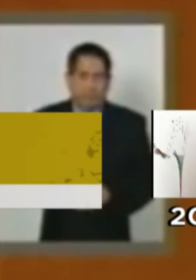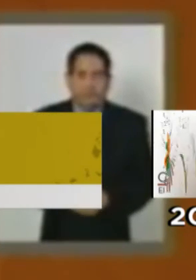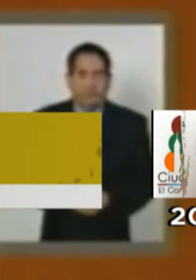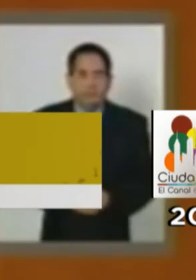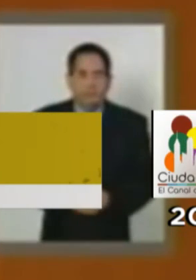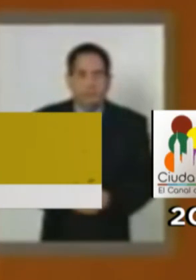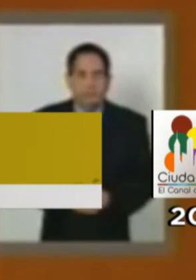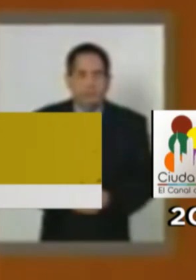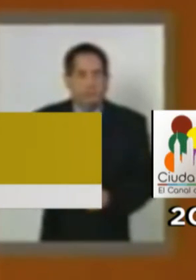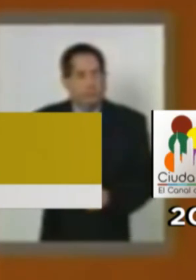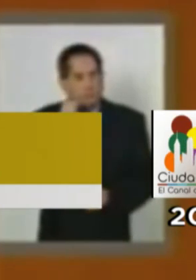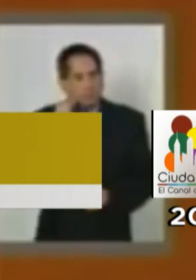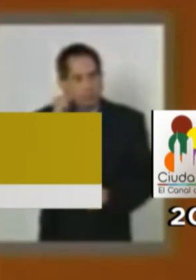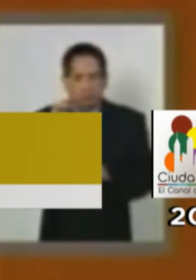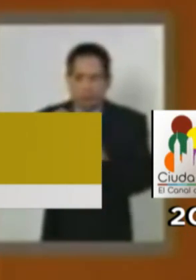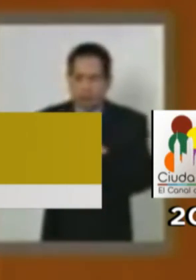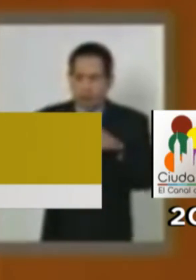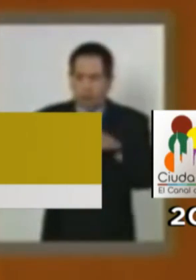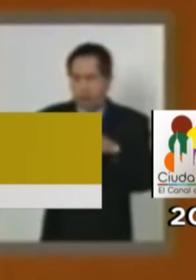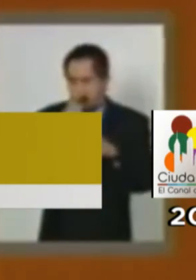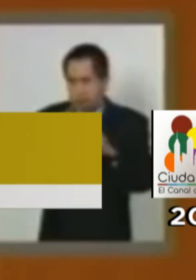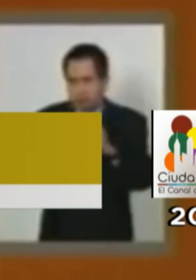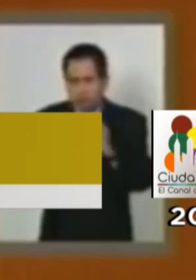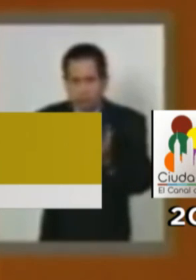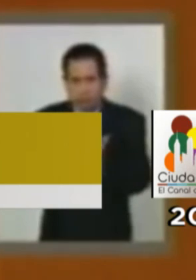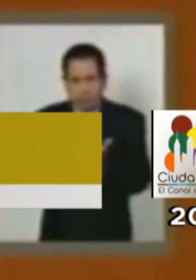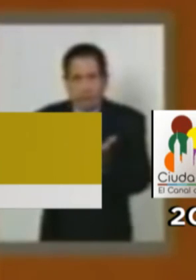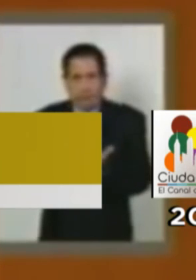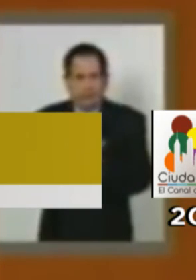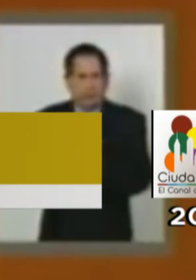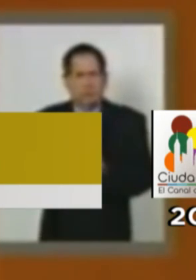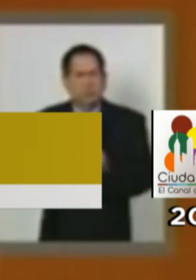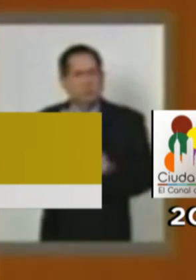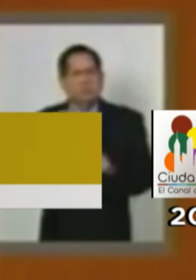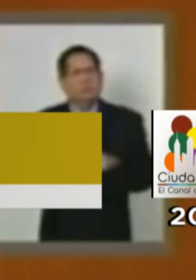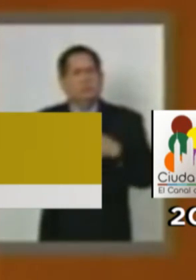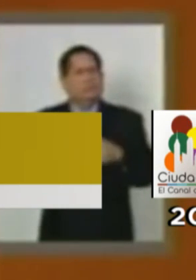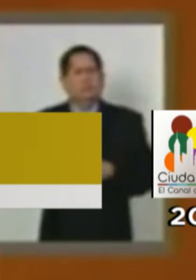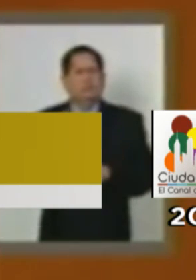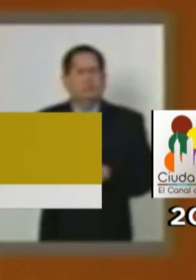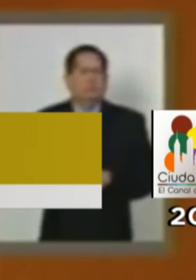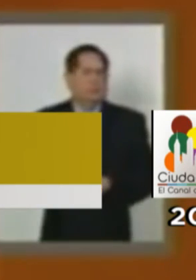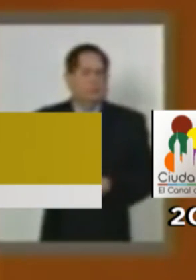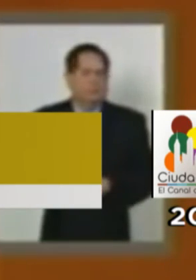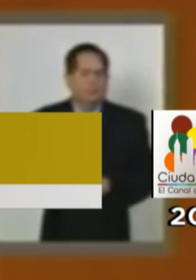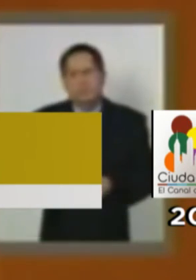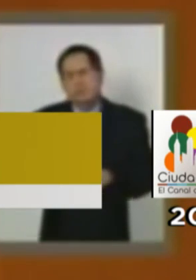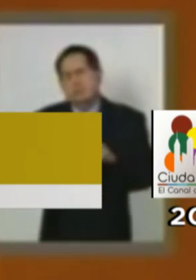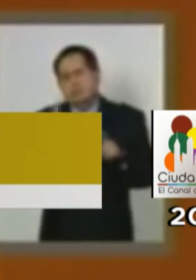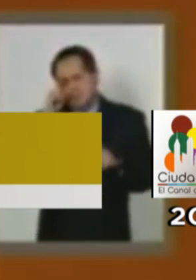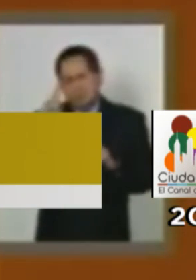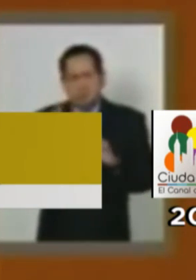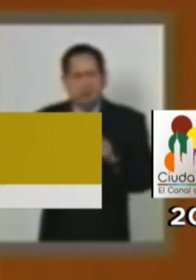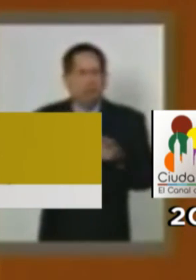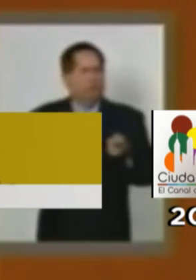Y ayer en comisiones decían que esta ley ya no era para eso, que era solamente para